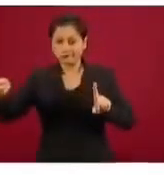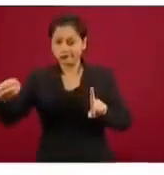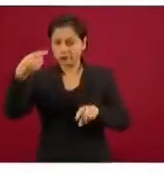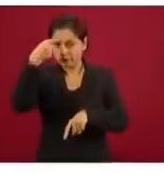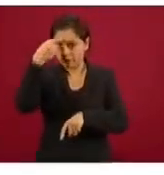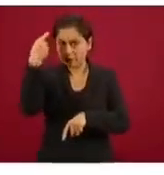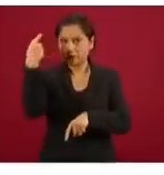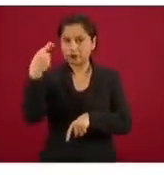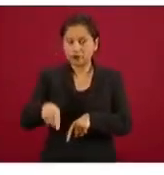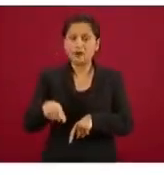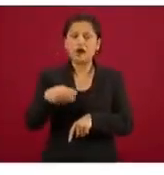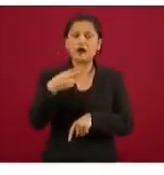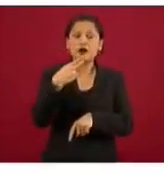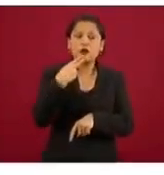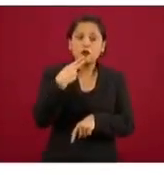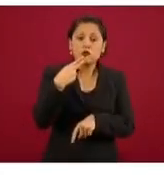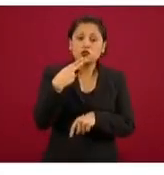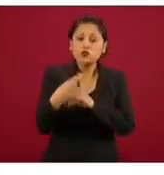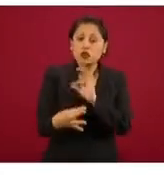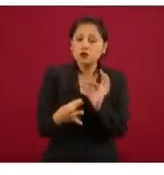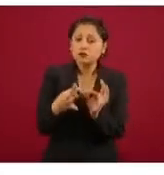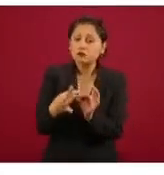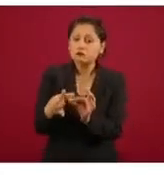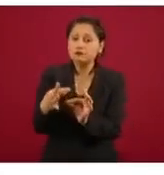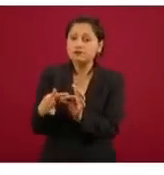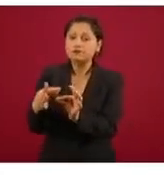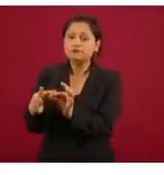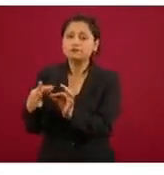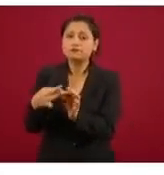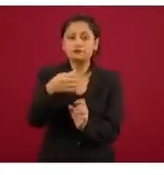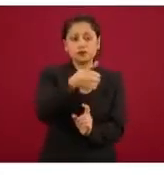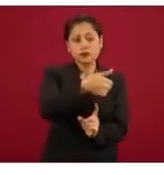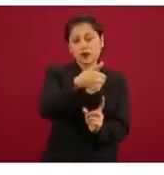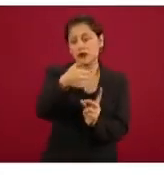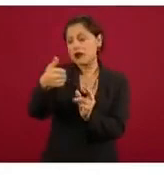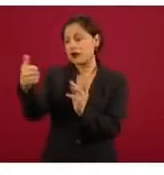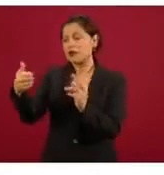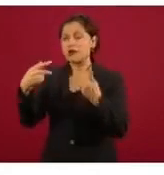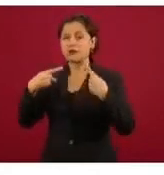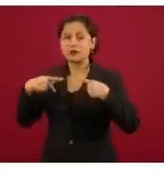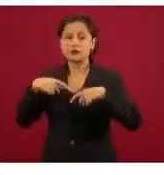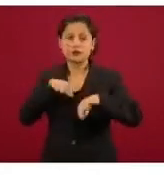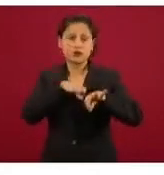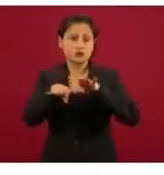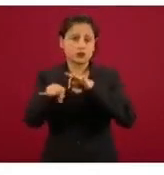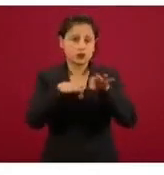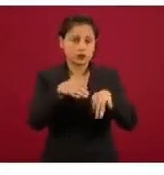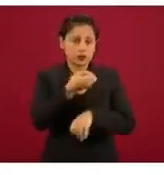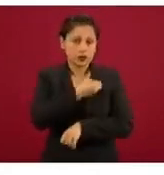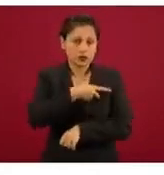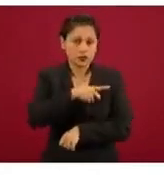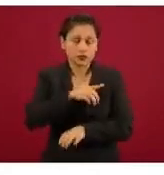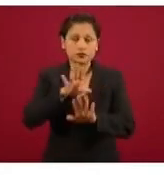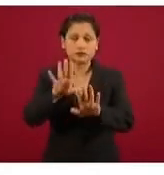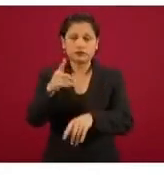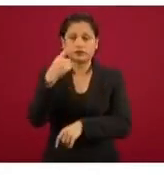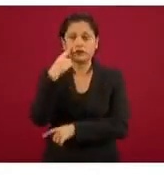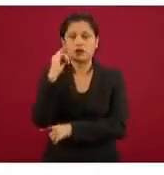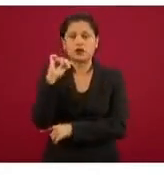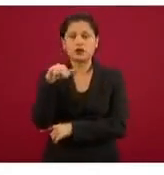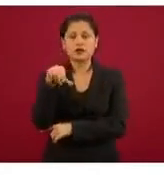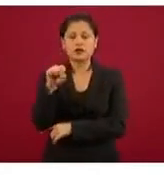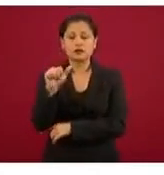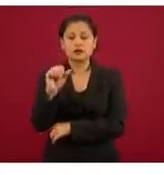de la manera más eficiente las capacidades y los talentos de los profesionales de salud. Aquí el Instituto de Salud para el Bienestar juega un